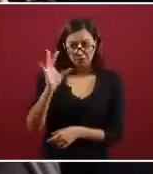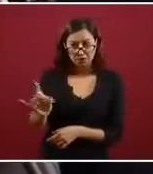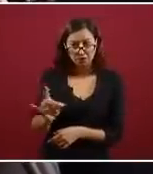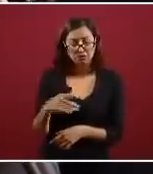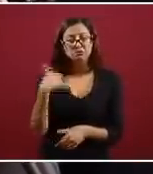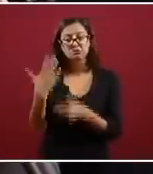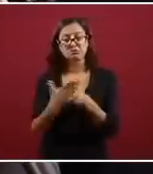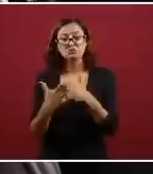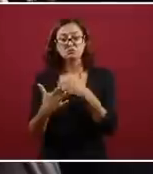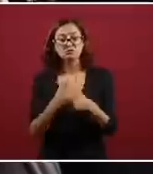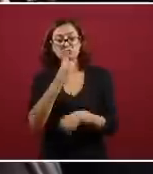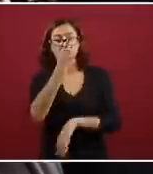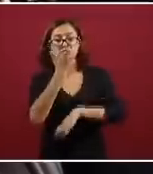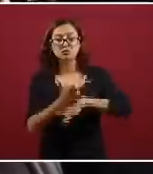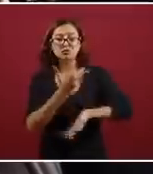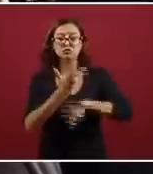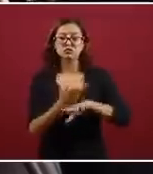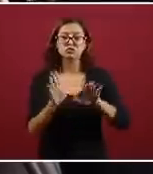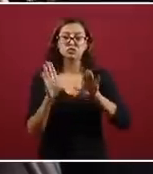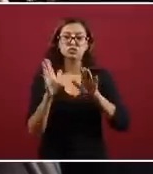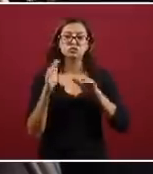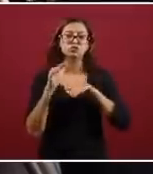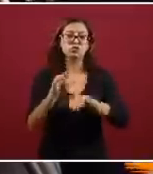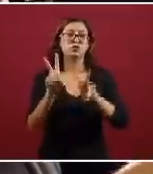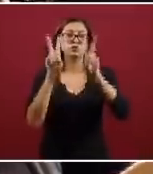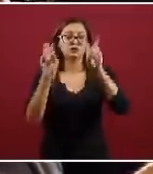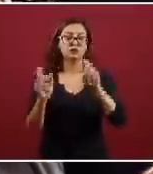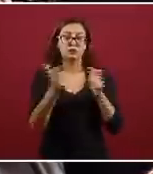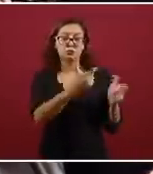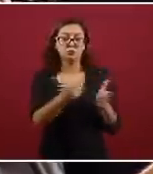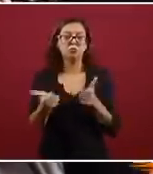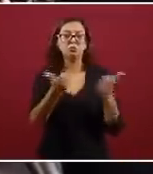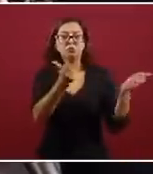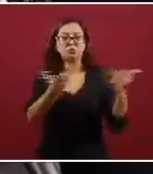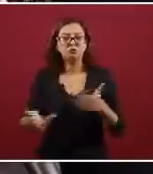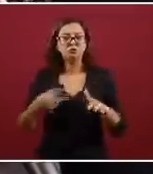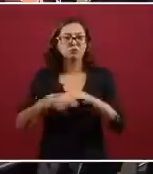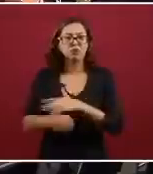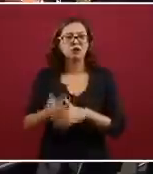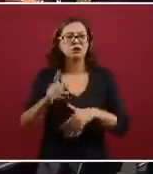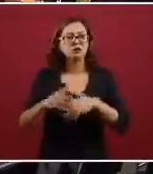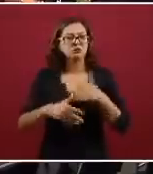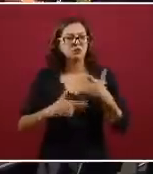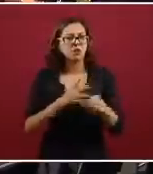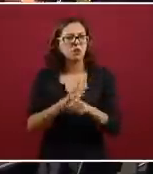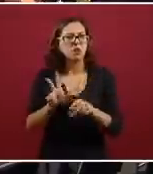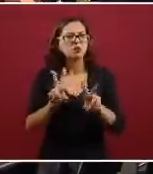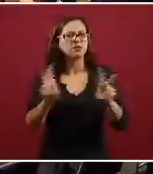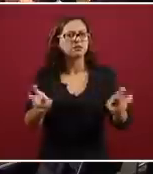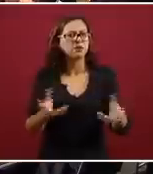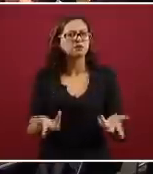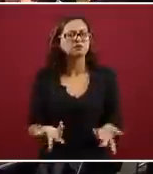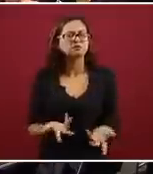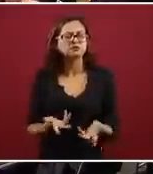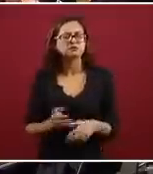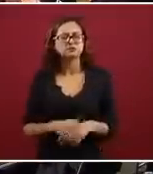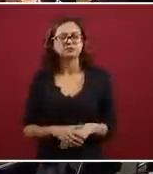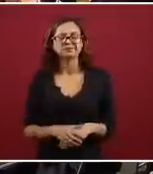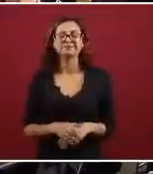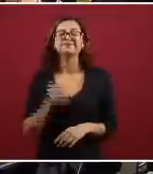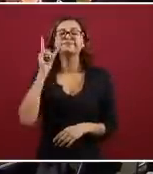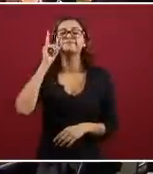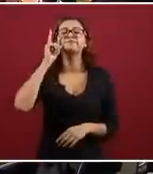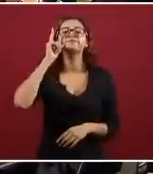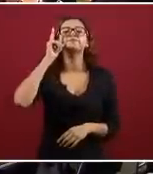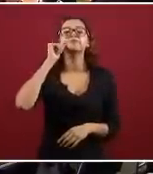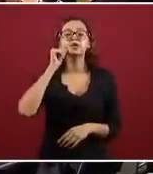usted esperaría de Estados Unidos en materia de tráfico de armas, que fue un tema que se tocó. Mañana vamos a informar sobre este tema.